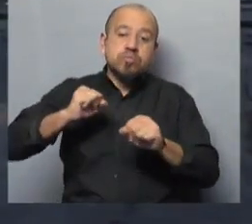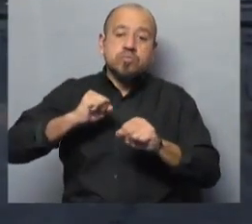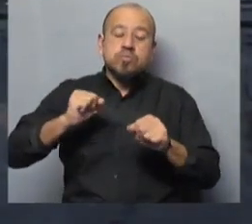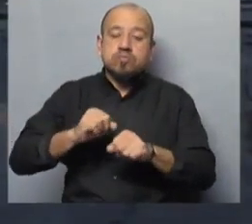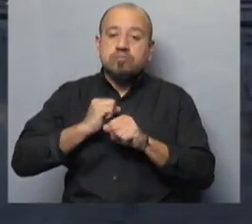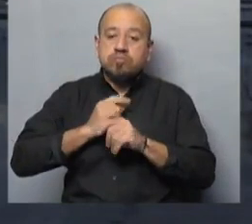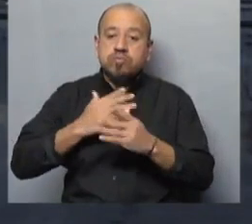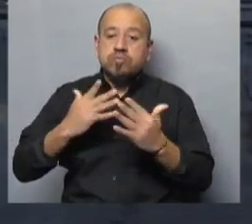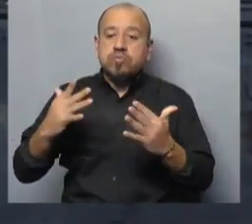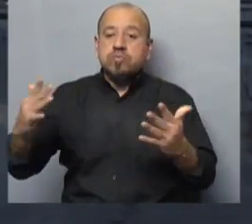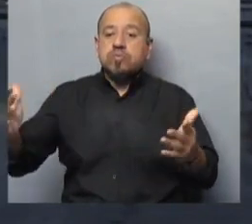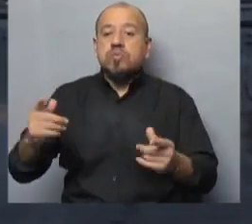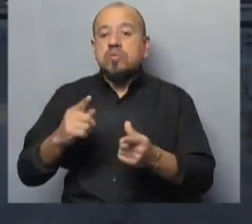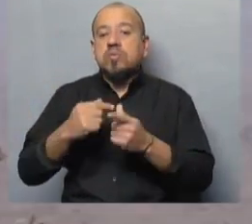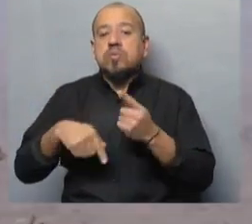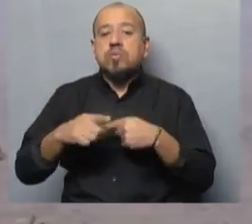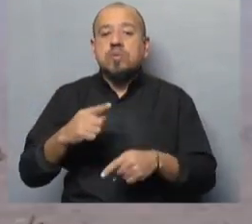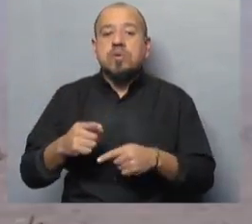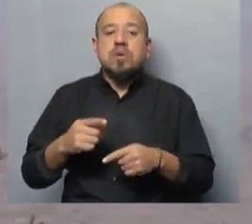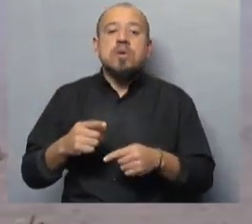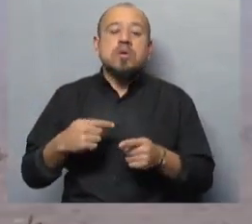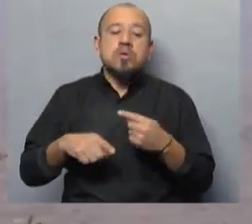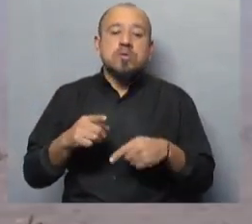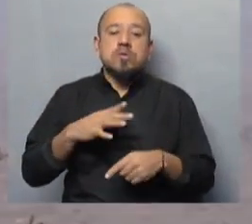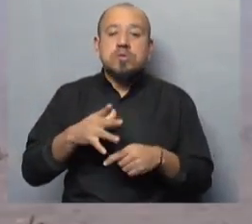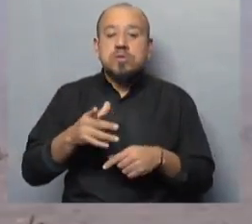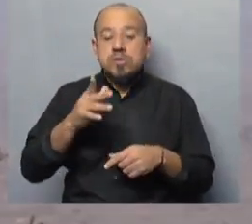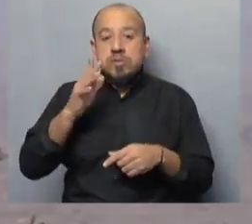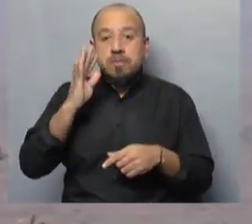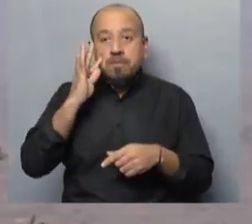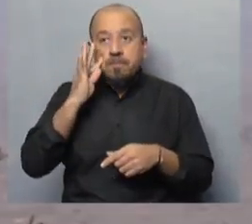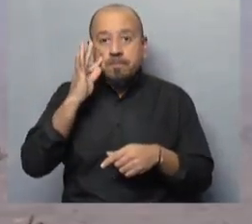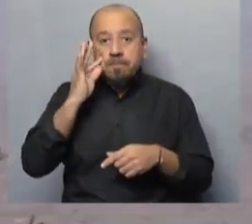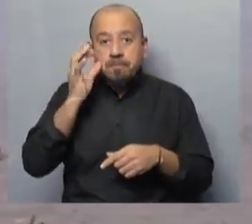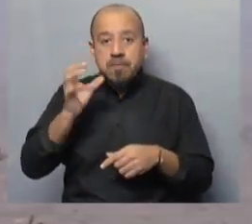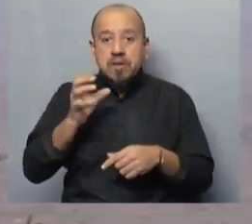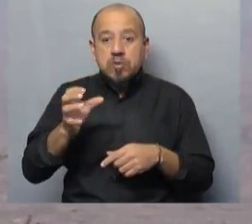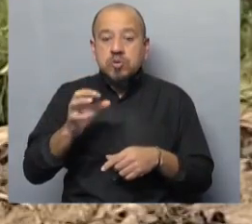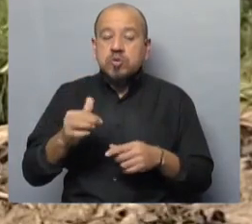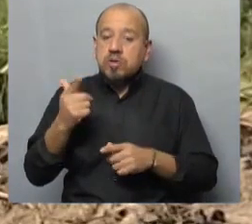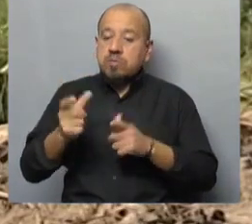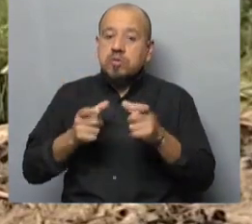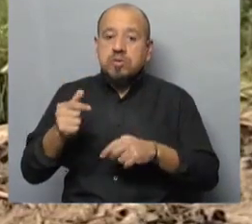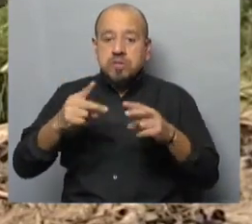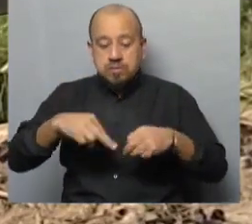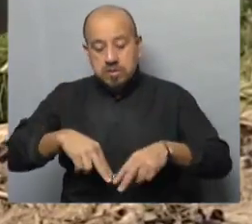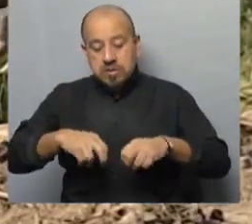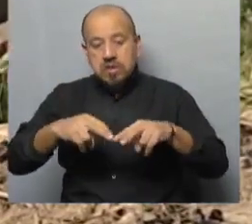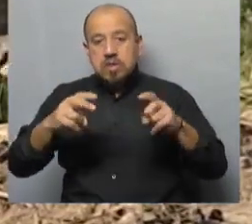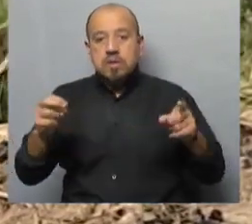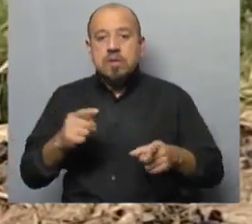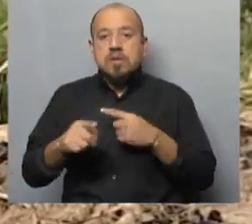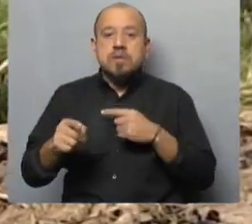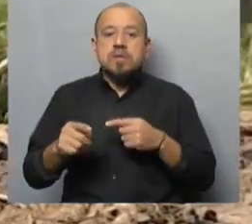de tres metros hacia cada lado lo que puso en riesgo la integridad de los investigadores como informo